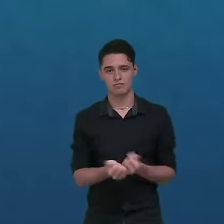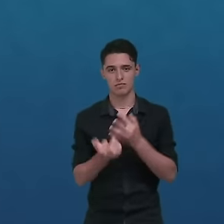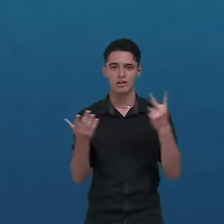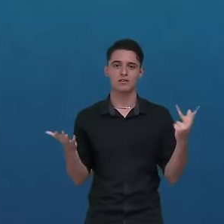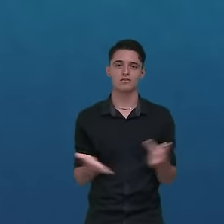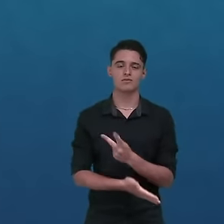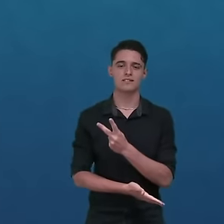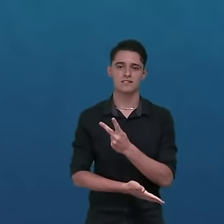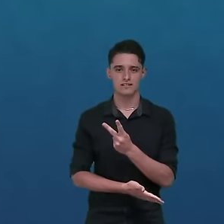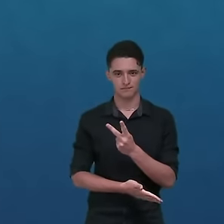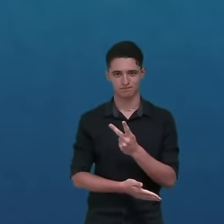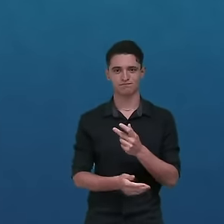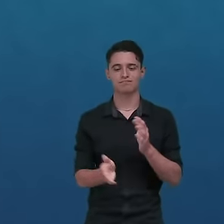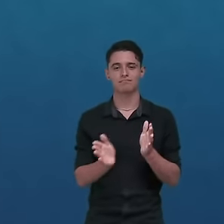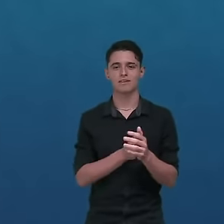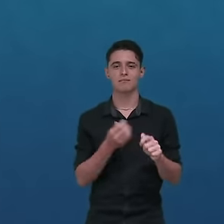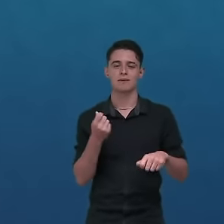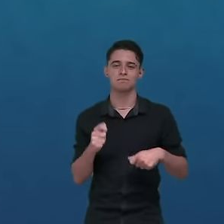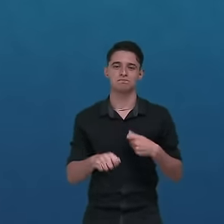Aleluya.